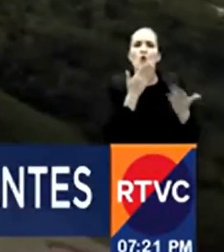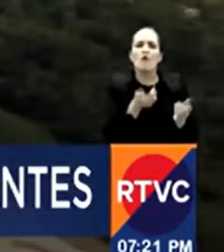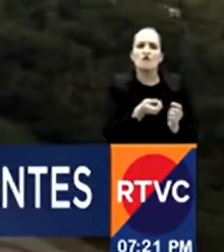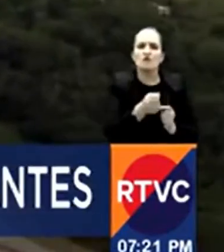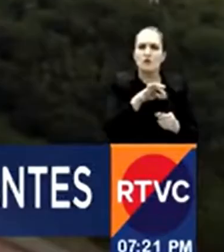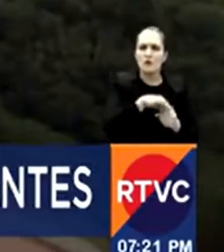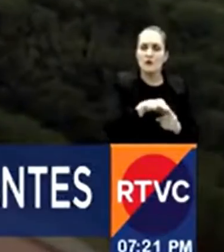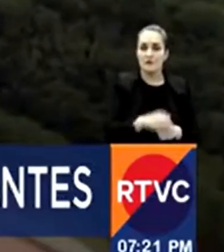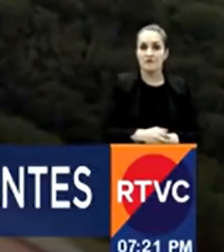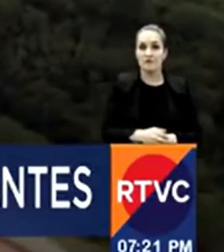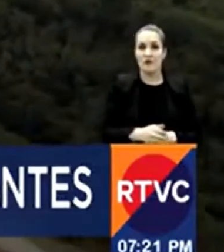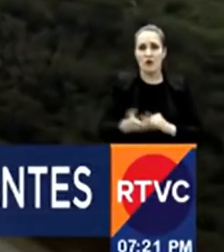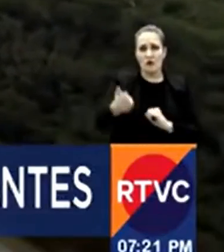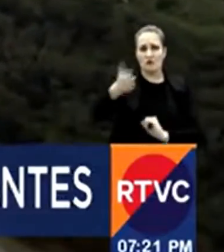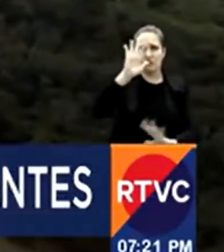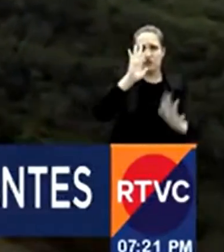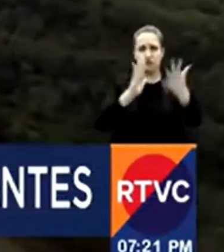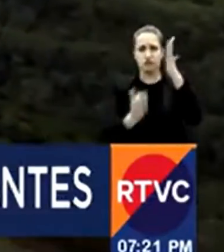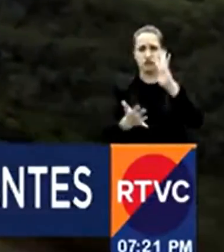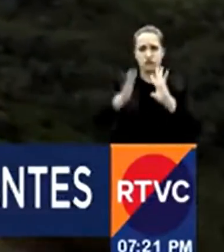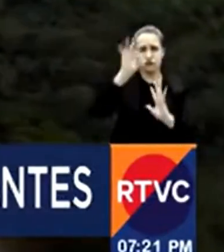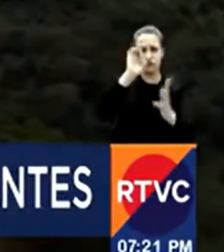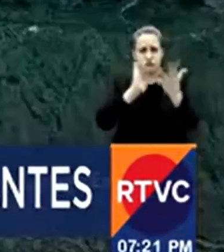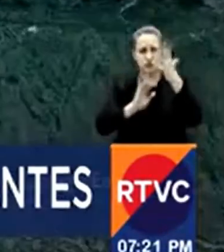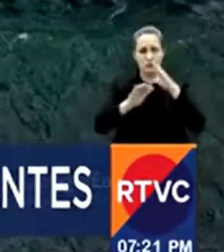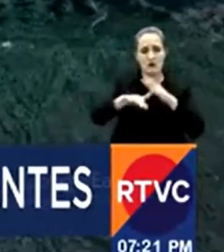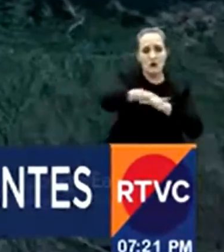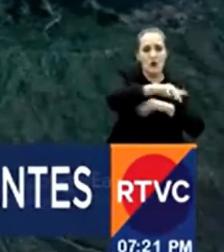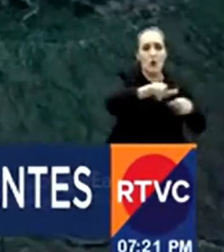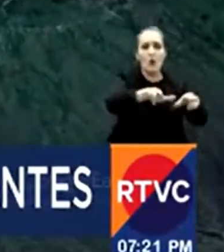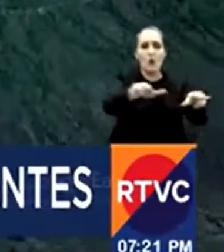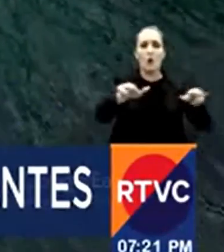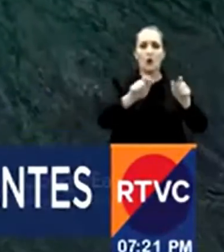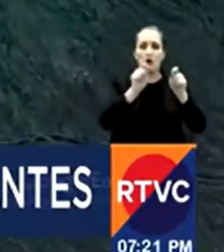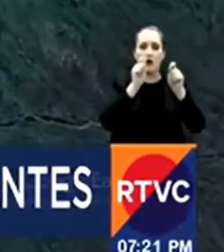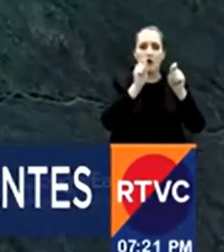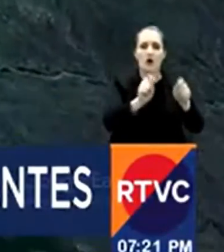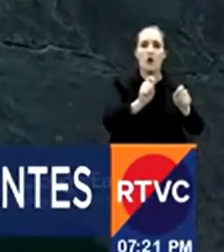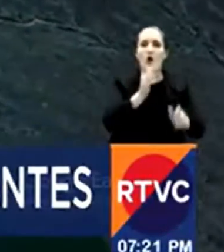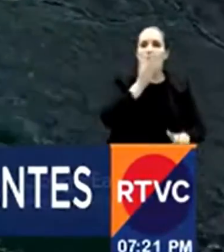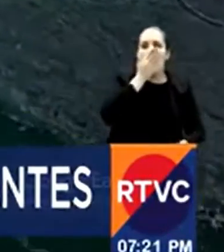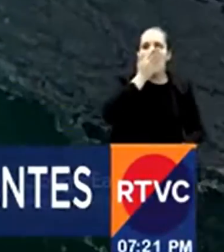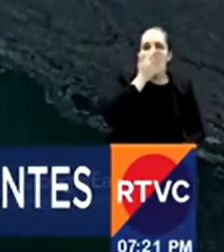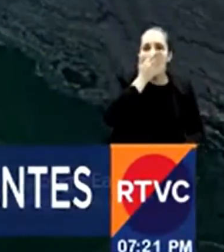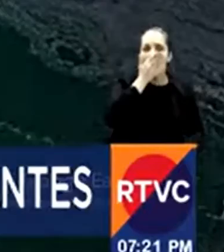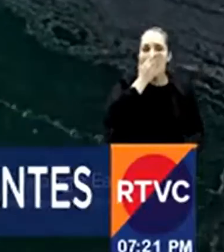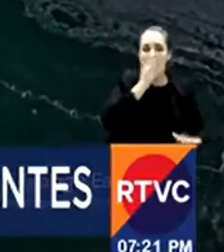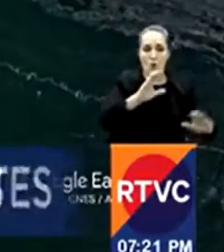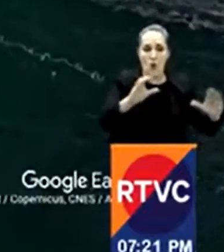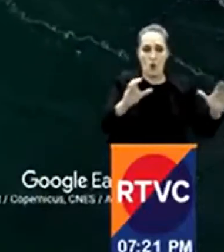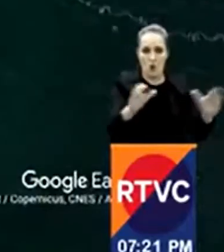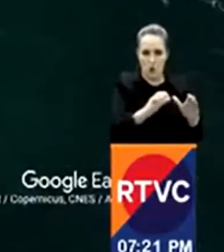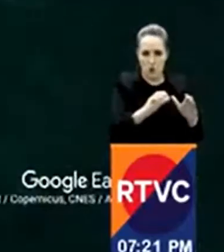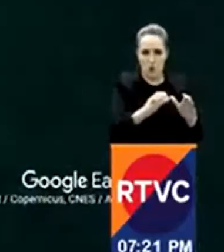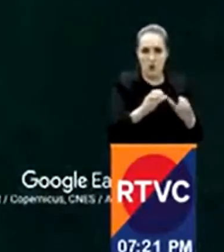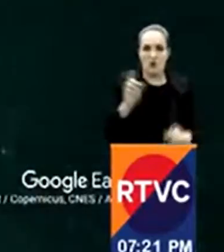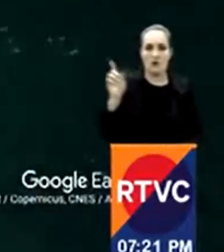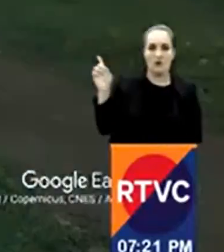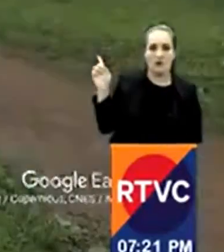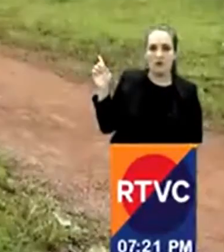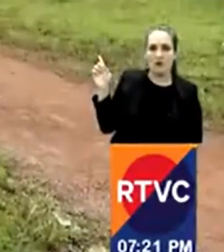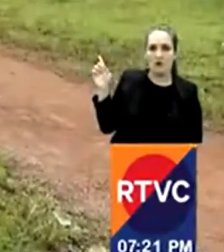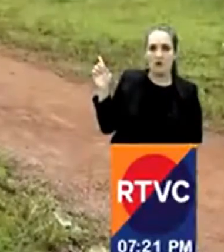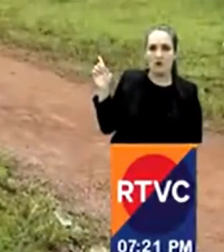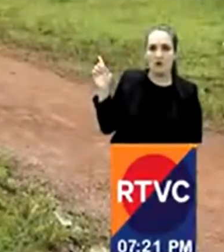En medio de las selvas del Vaupés hay un lugar conocido como la Comunidad Indígena de Urania, un punto en la geografía nacional a